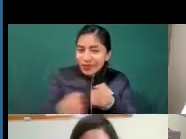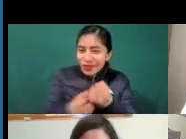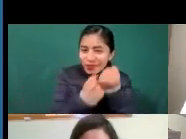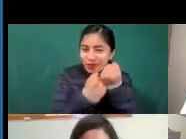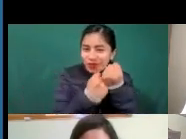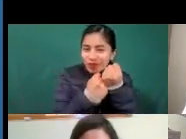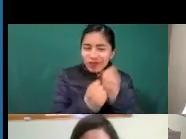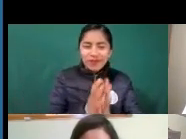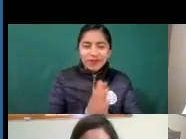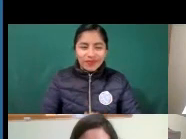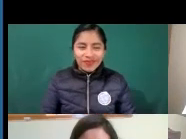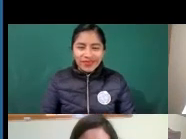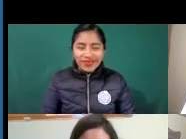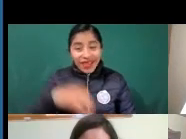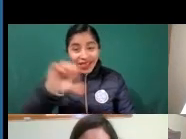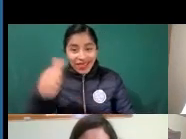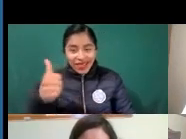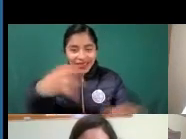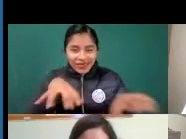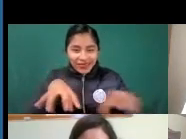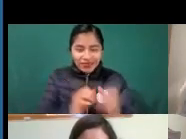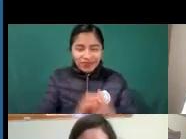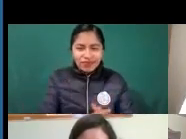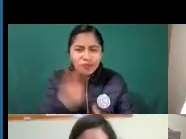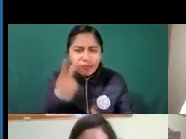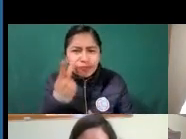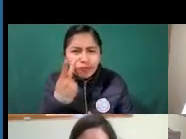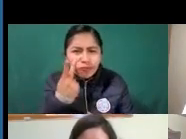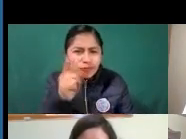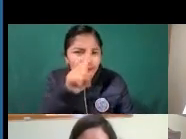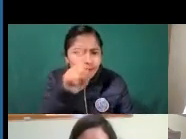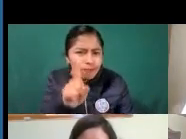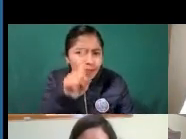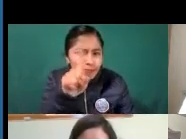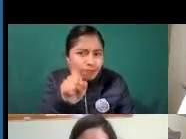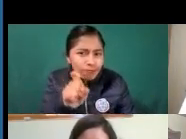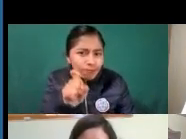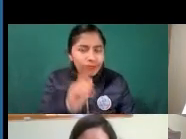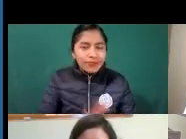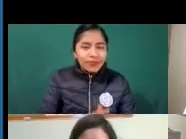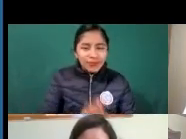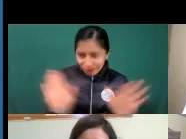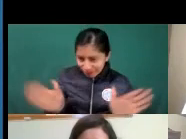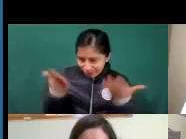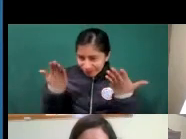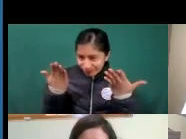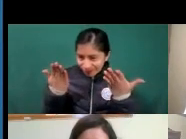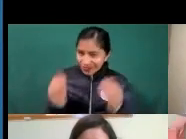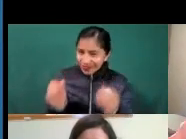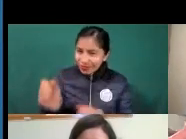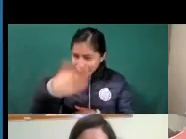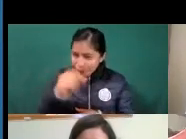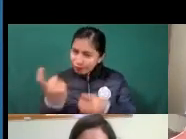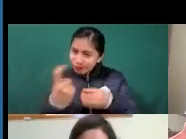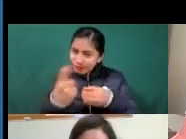esa participación. Vamos con la siguiente. Entonces, esto, maestros, muchas gracias, y motivamos a los estudiantes para que ellos también